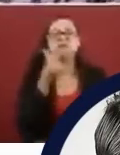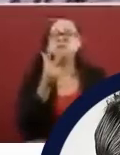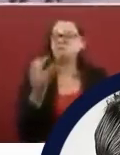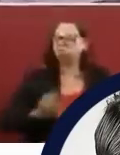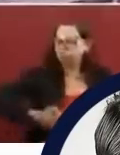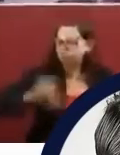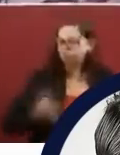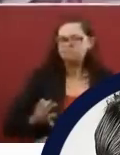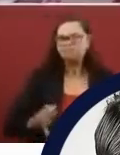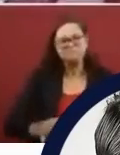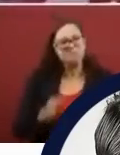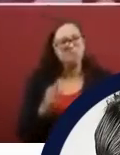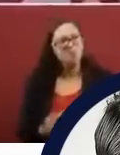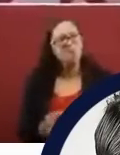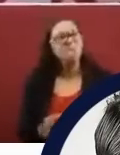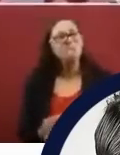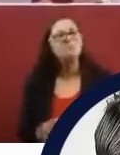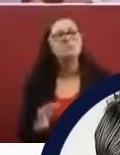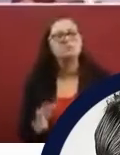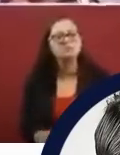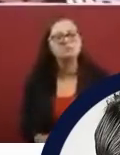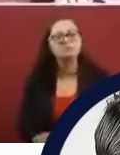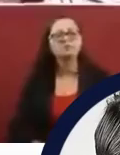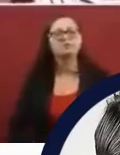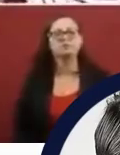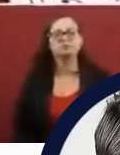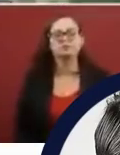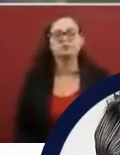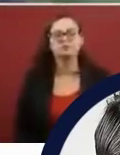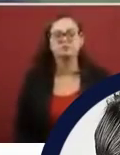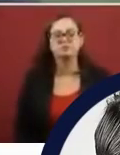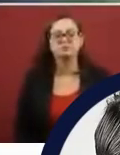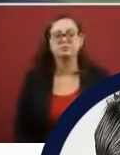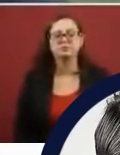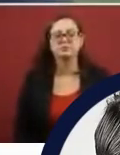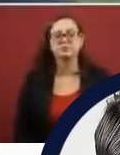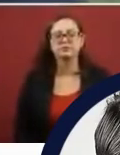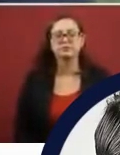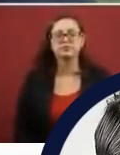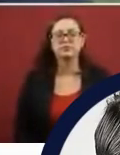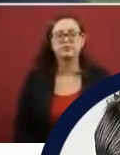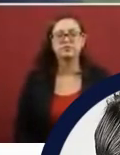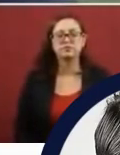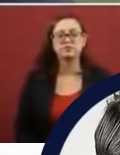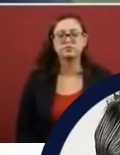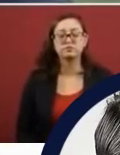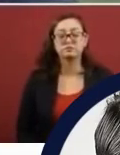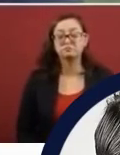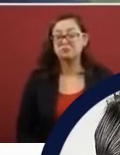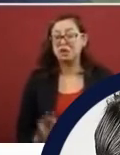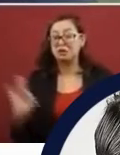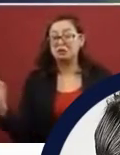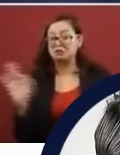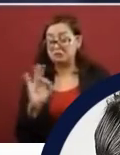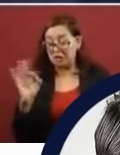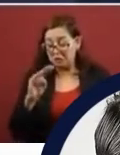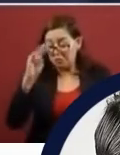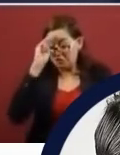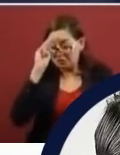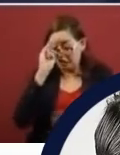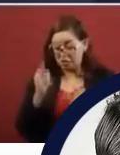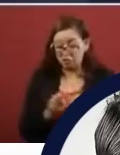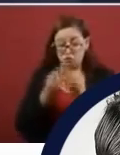votó enojada, obnubilada y completamente ofuscada hace un año, hay que hacerle entender a la gente que se equivocó. Entonces, eso es lo que vemos en la